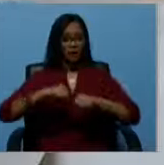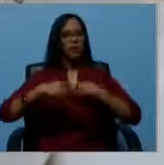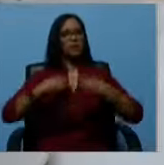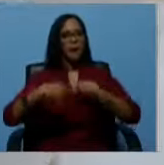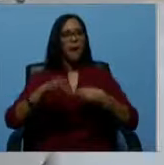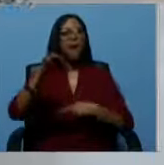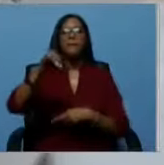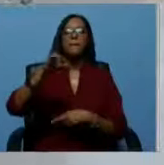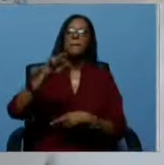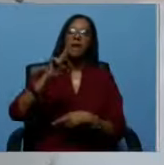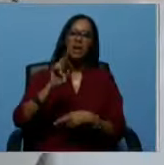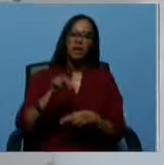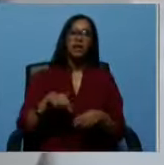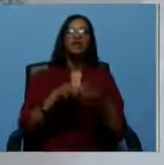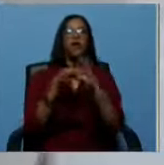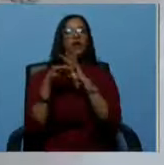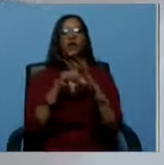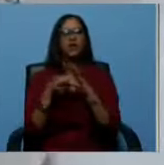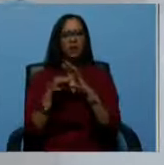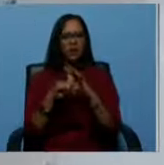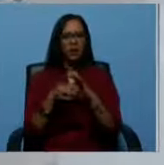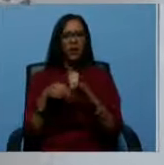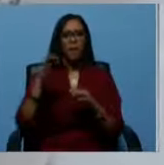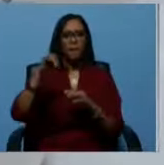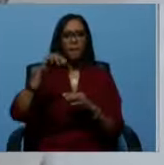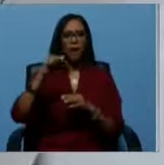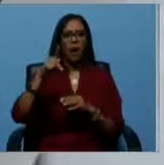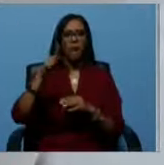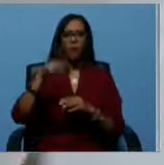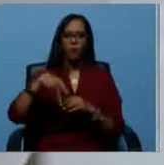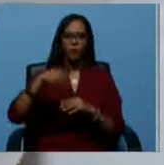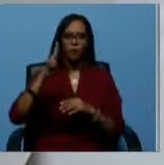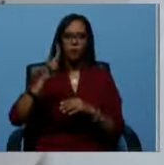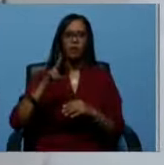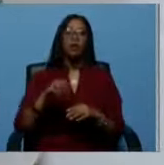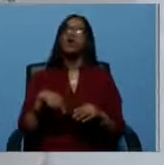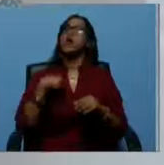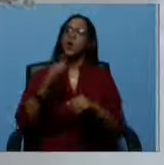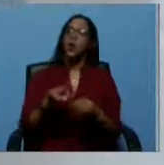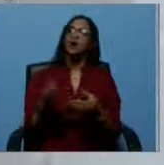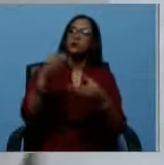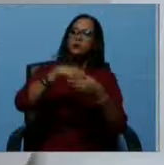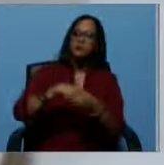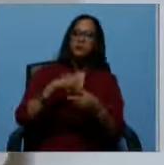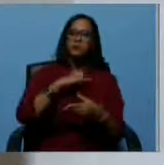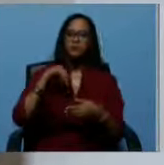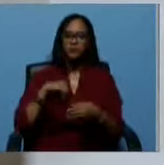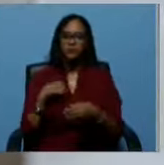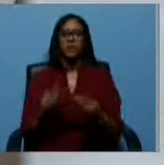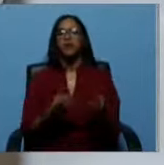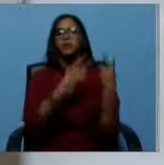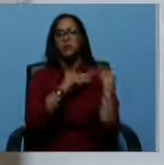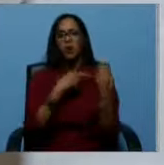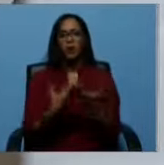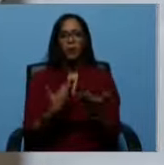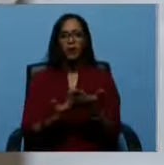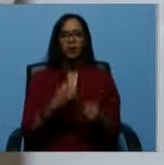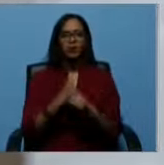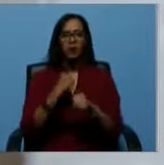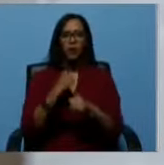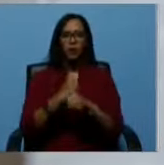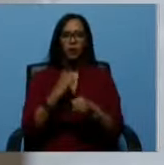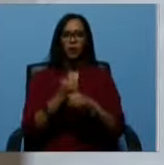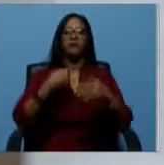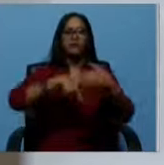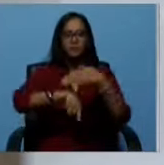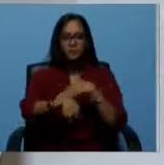el Movimiento de Acción Popular Unitaria MAPU. Se incorporó de manera activa a las bases de ambas organizaciones, asumió la propuesta de los trabajadores y